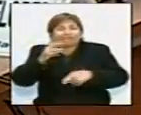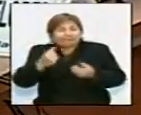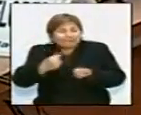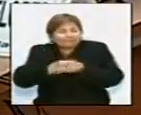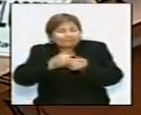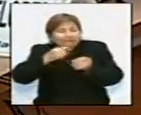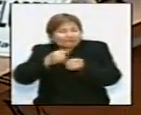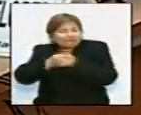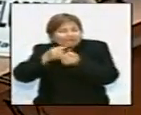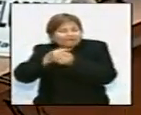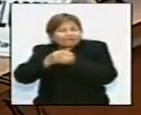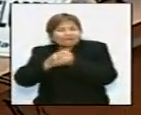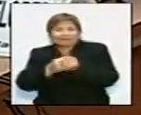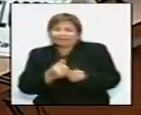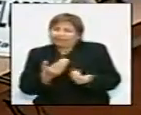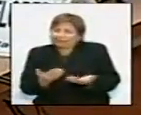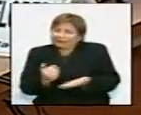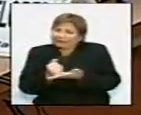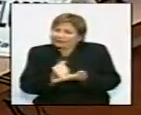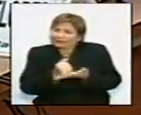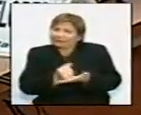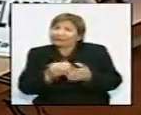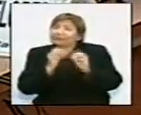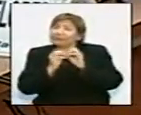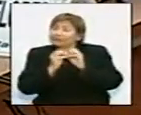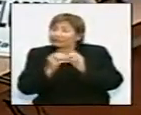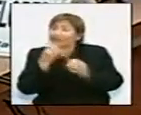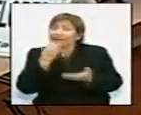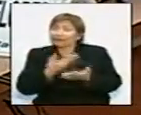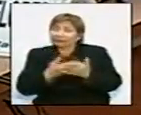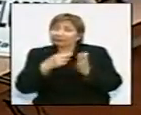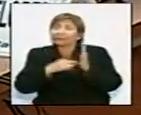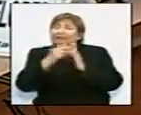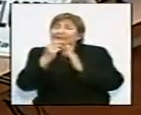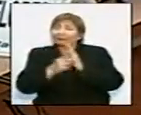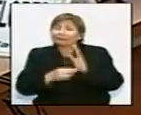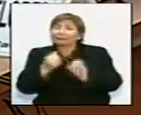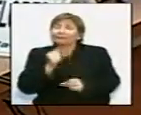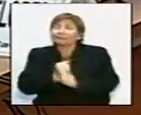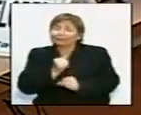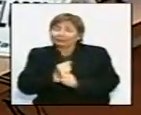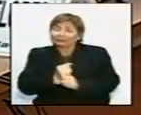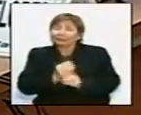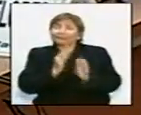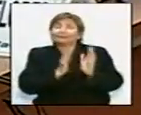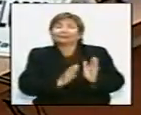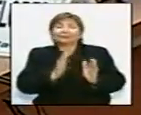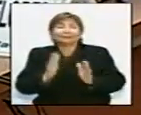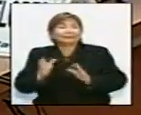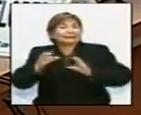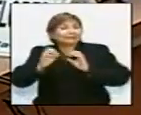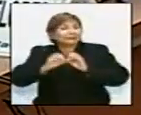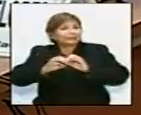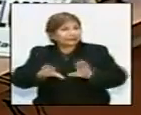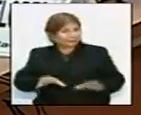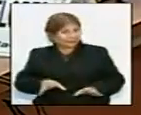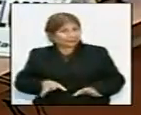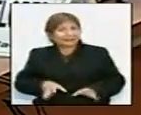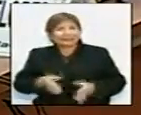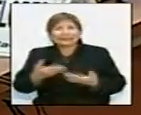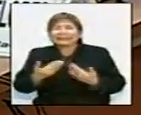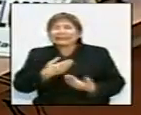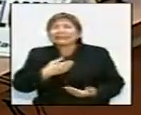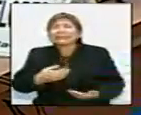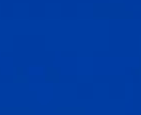apoyar, presidenta, las soluciones, pero soluciones con un plan de trabajo, soluciones con un planteamiento claro, presidenta, para en